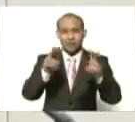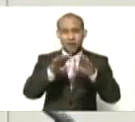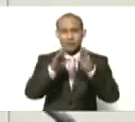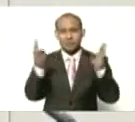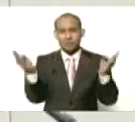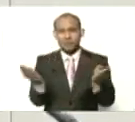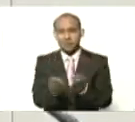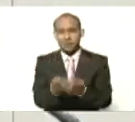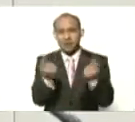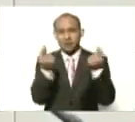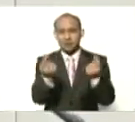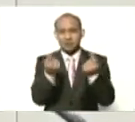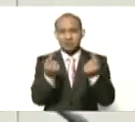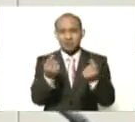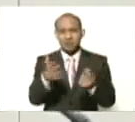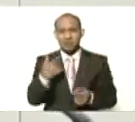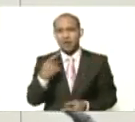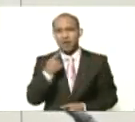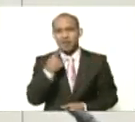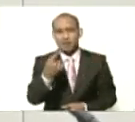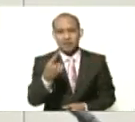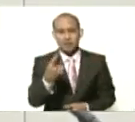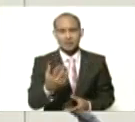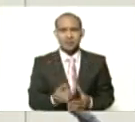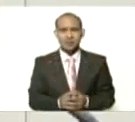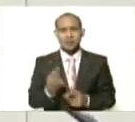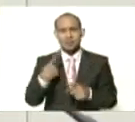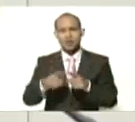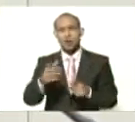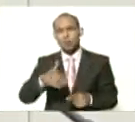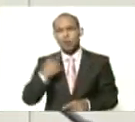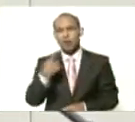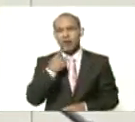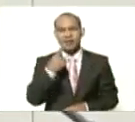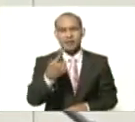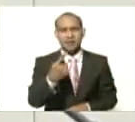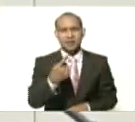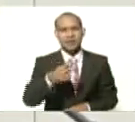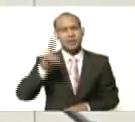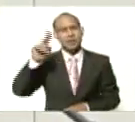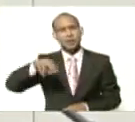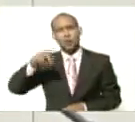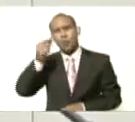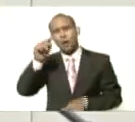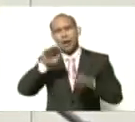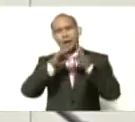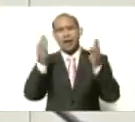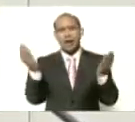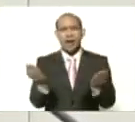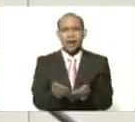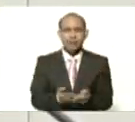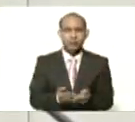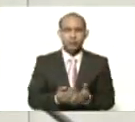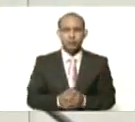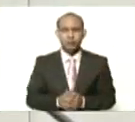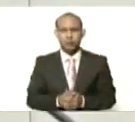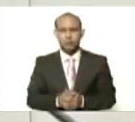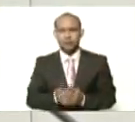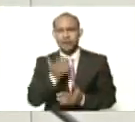alguno. Hay que decirlo con modestia, pero debemos decirlo. Ningún país en el mundo